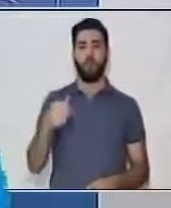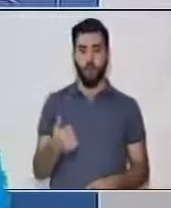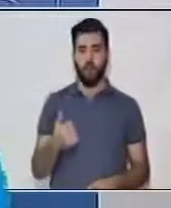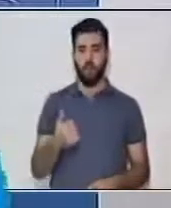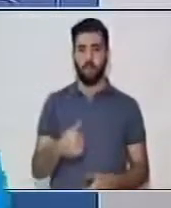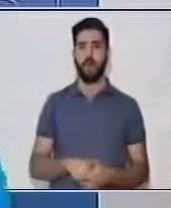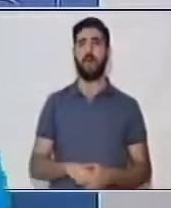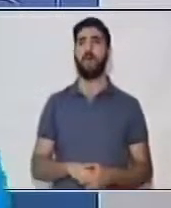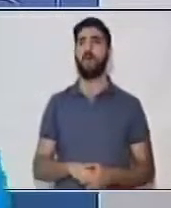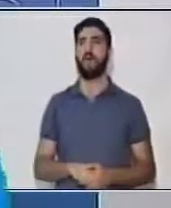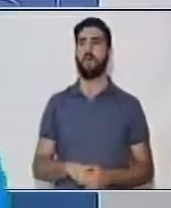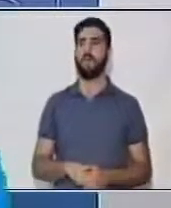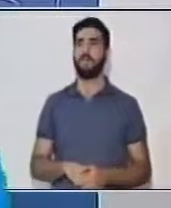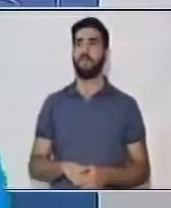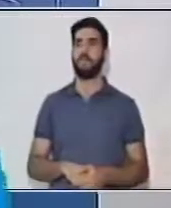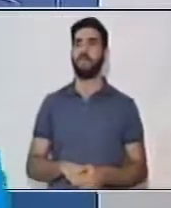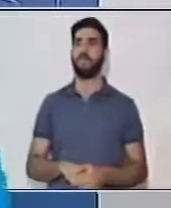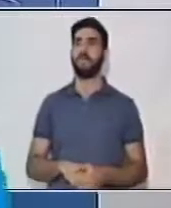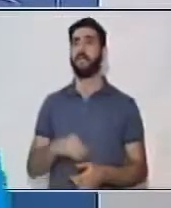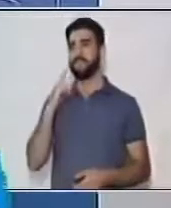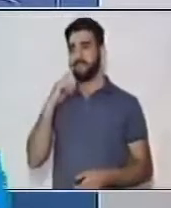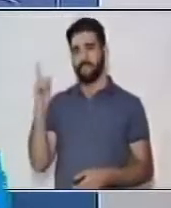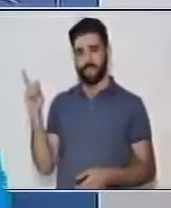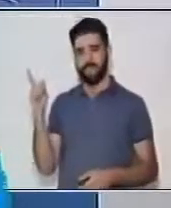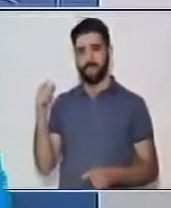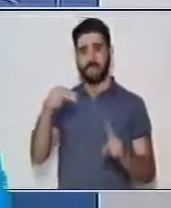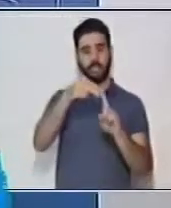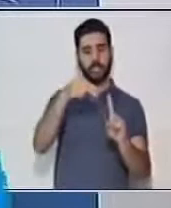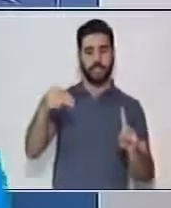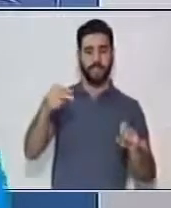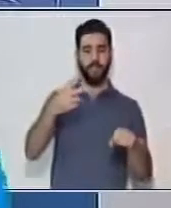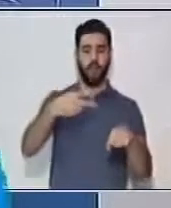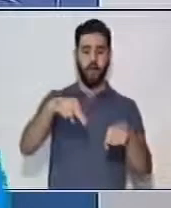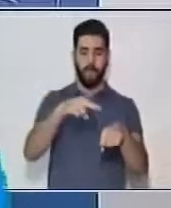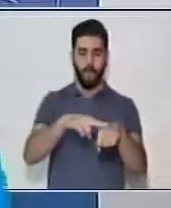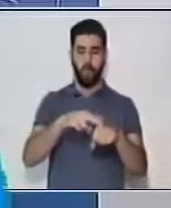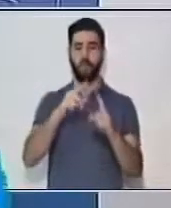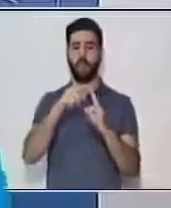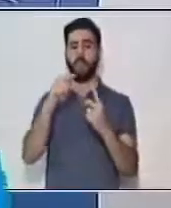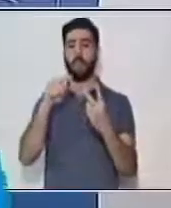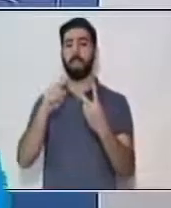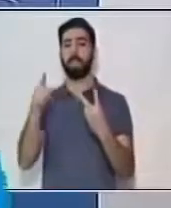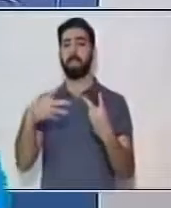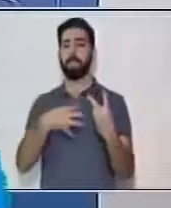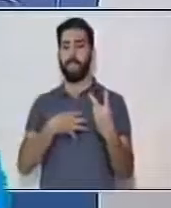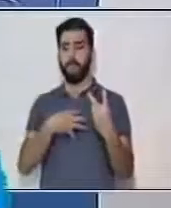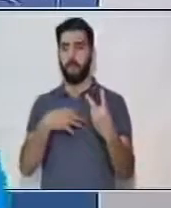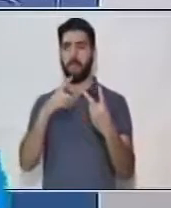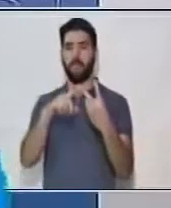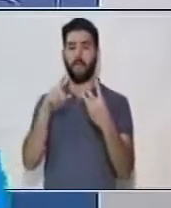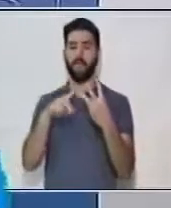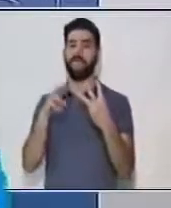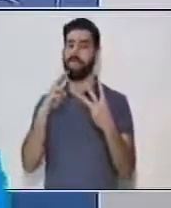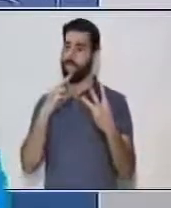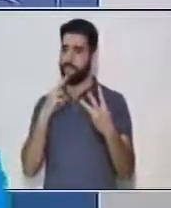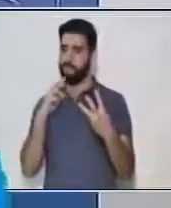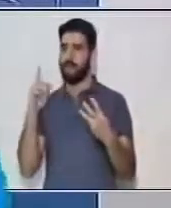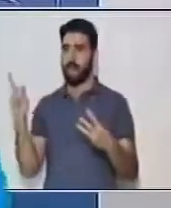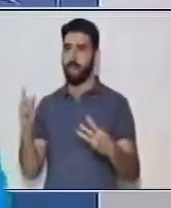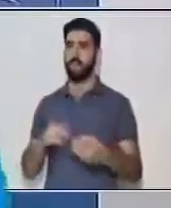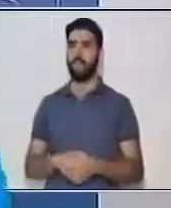un nombre propio. Tenemos acá sustantivo común, sustantivo propio y verbo. Entonces Norma, como